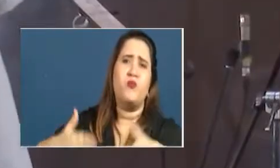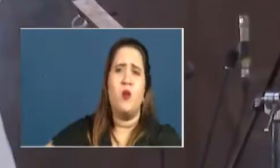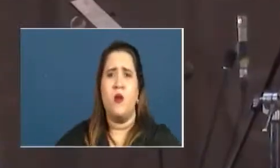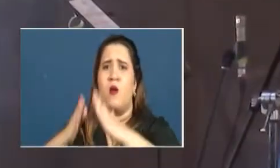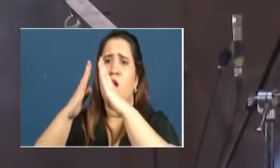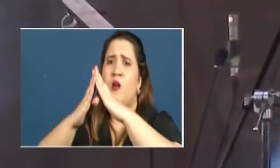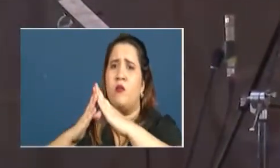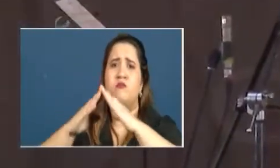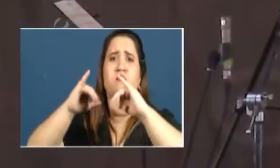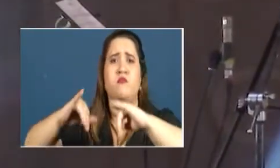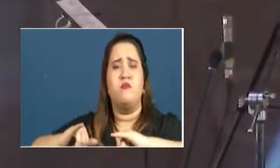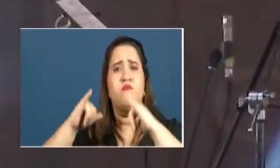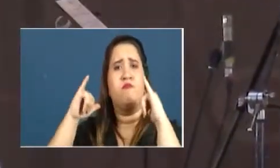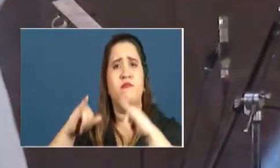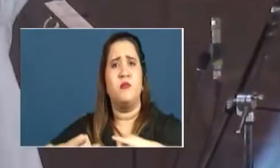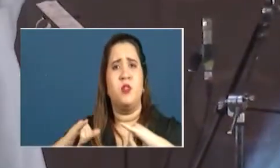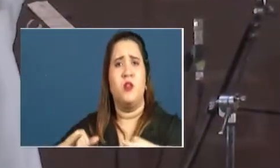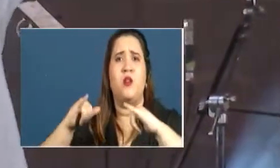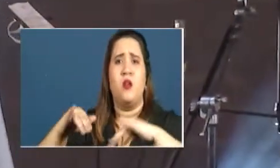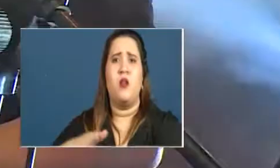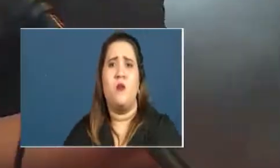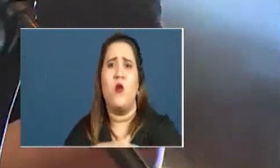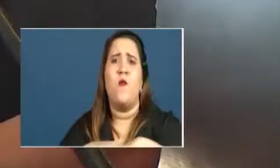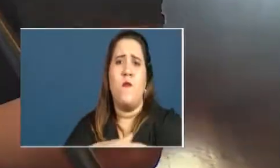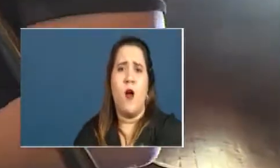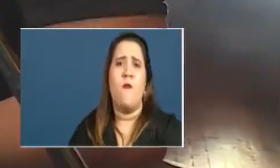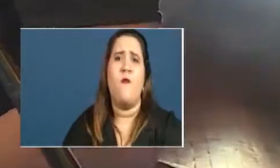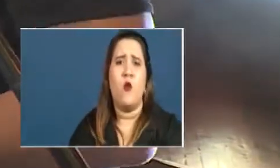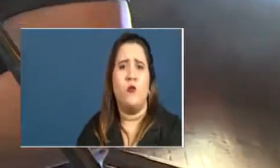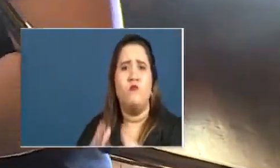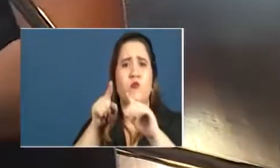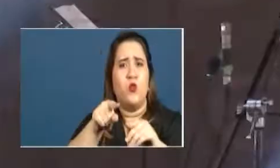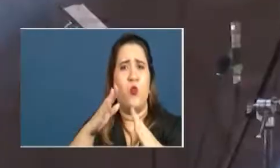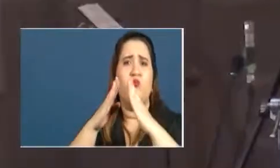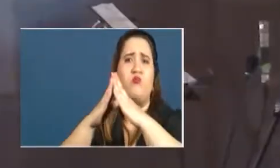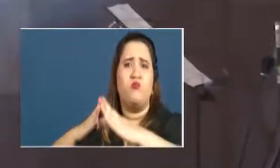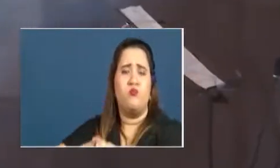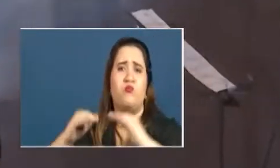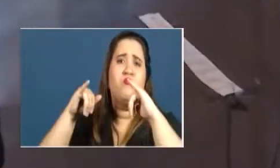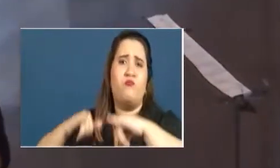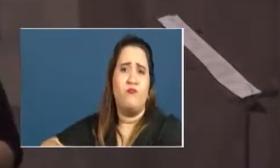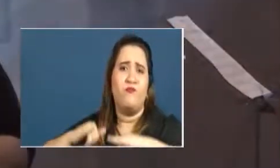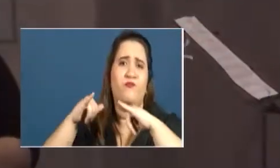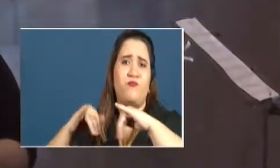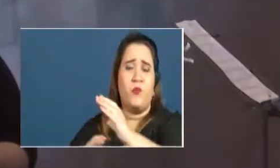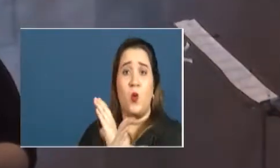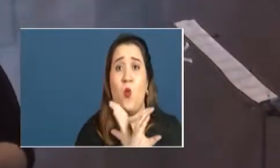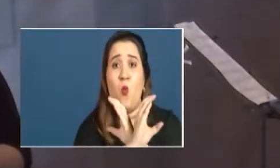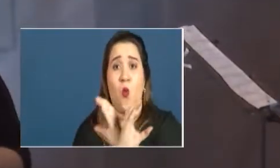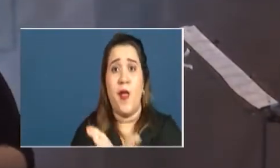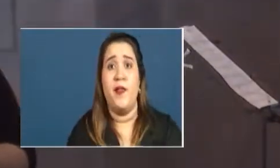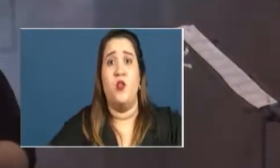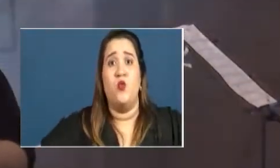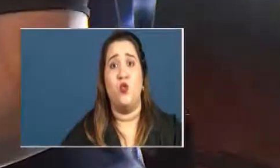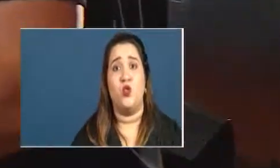hagas caso a falsas sensaciones. Quédate en tu casa. Diosito, todito, todito.